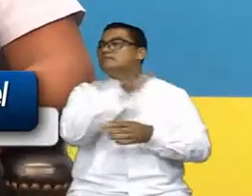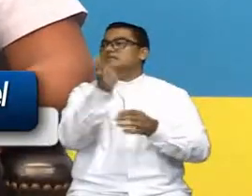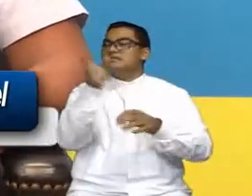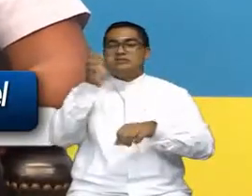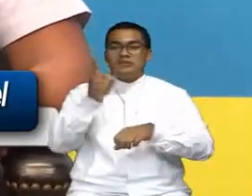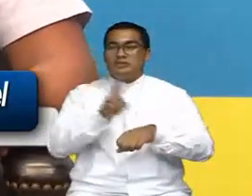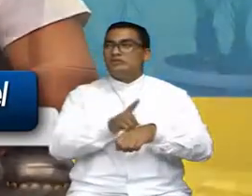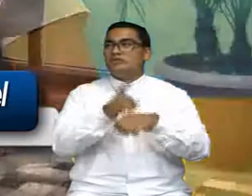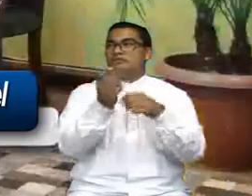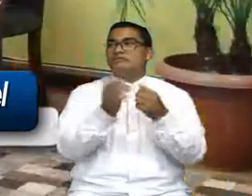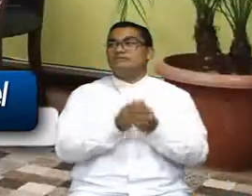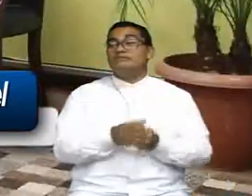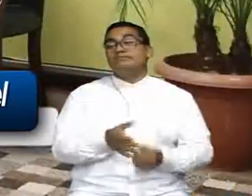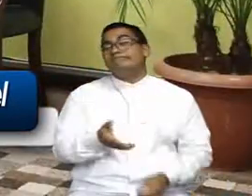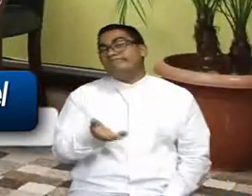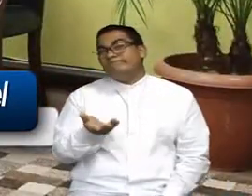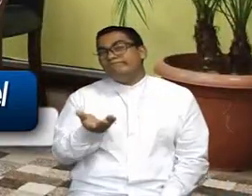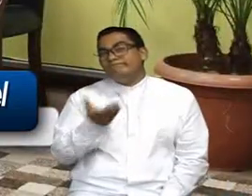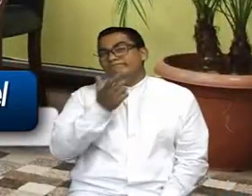moretón?